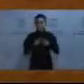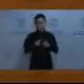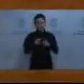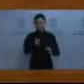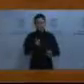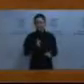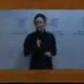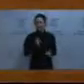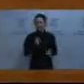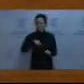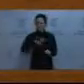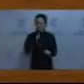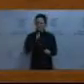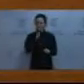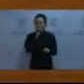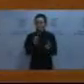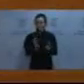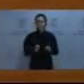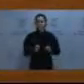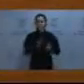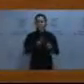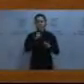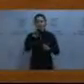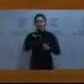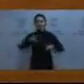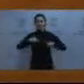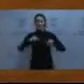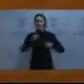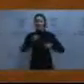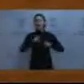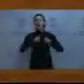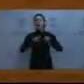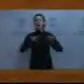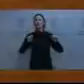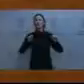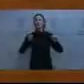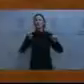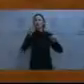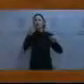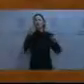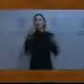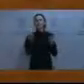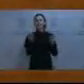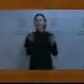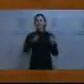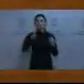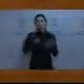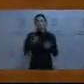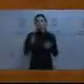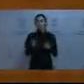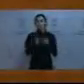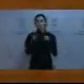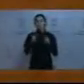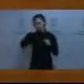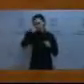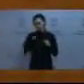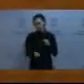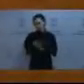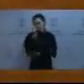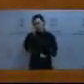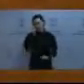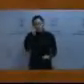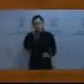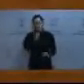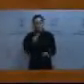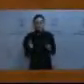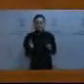identidad, porque la investigación nos va a ayudar a saber nuestra identidad como asturianos, podemos hacer rentable, social y culturalmente el bien. Y generaremos producto turístico, crearemos